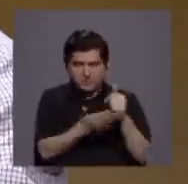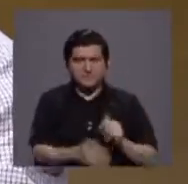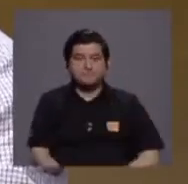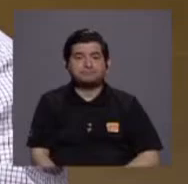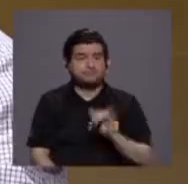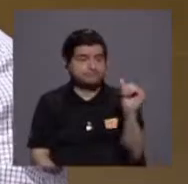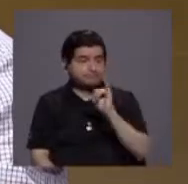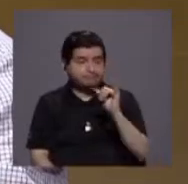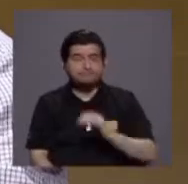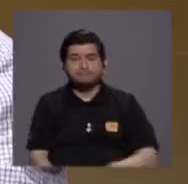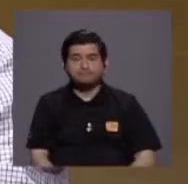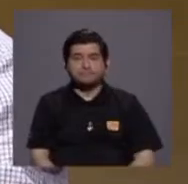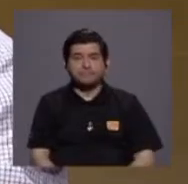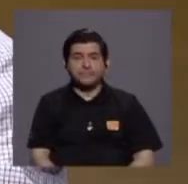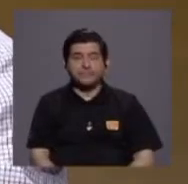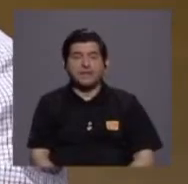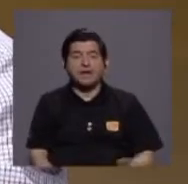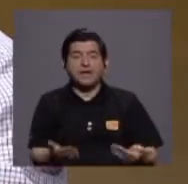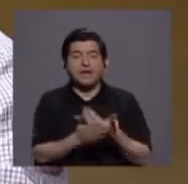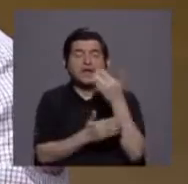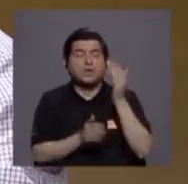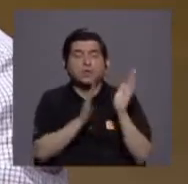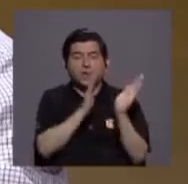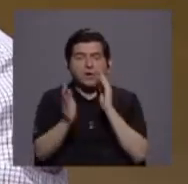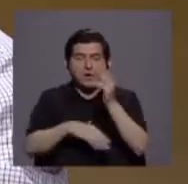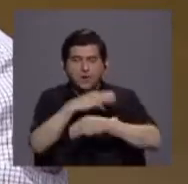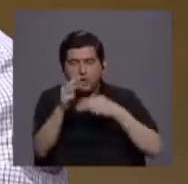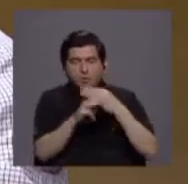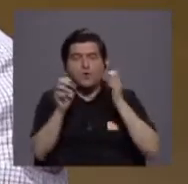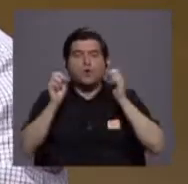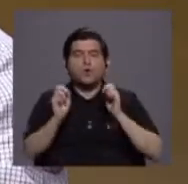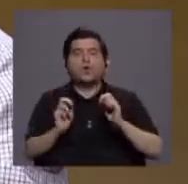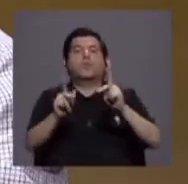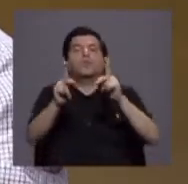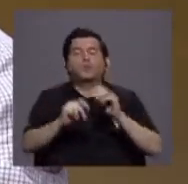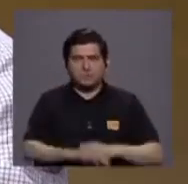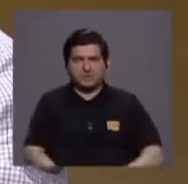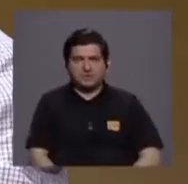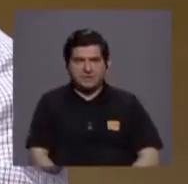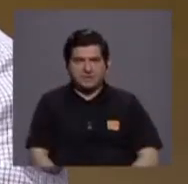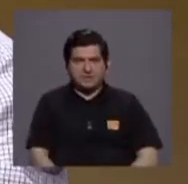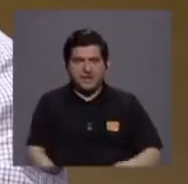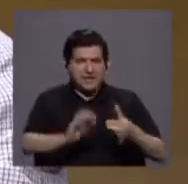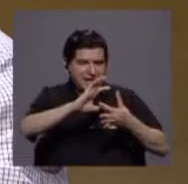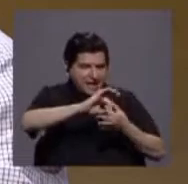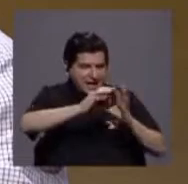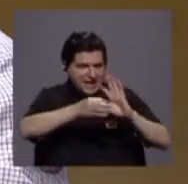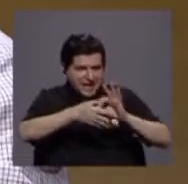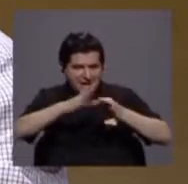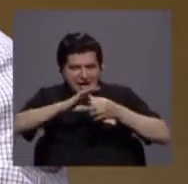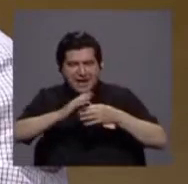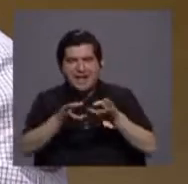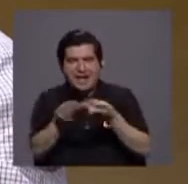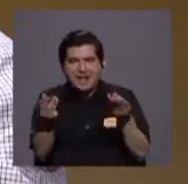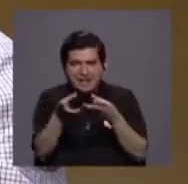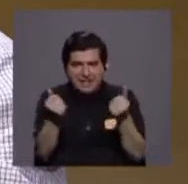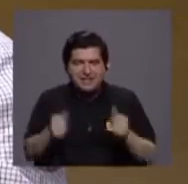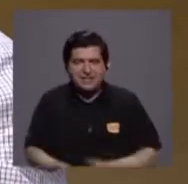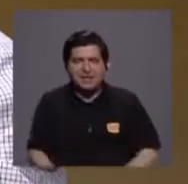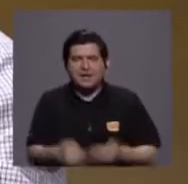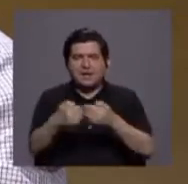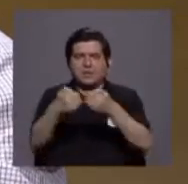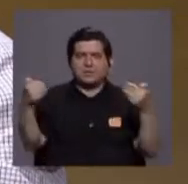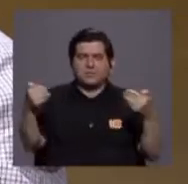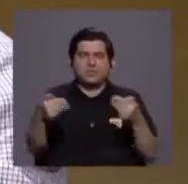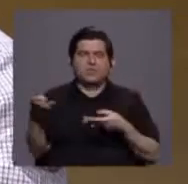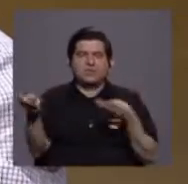igual manera, en este nuevo orden mundial hay oportunidades porque las cadenas de producción ya se han alejado del